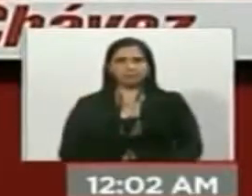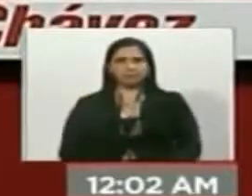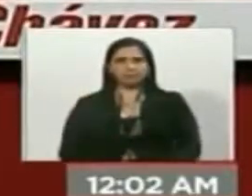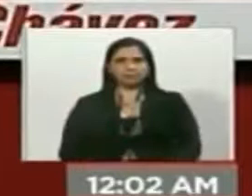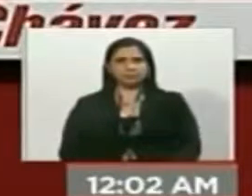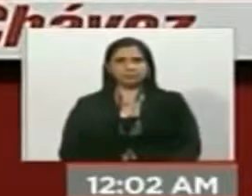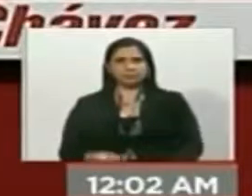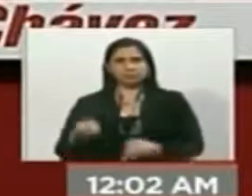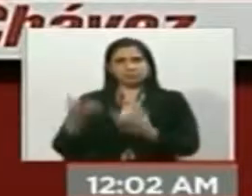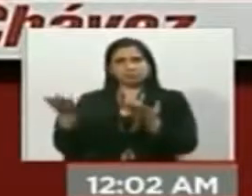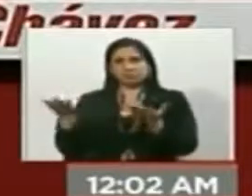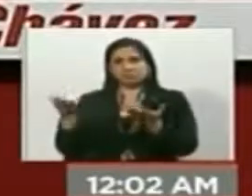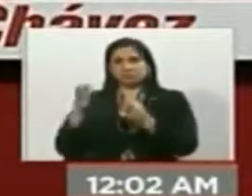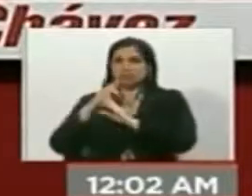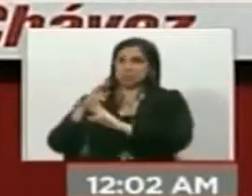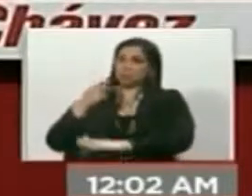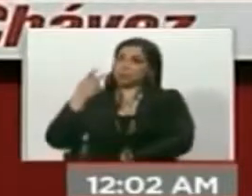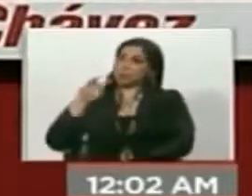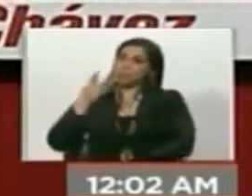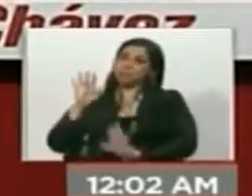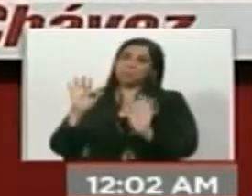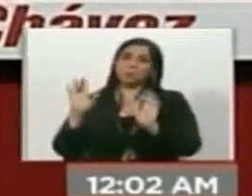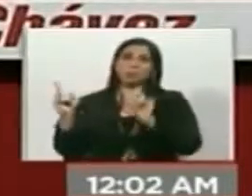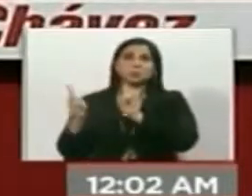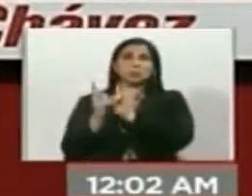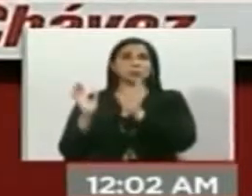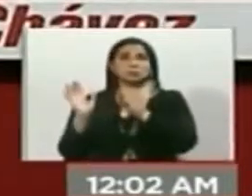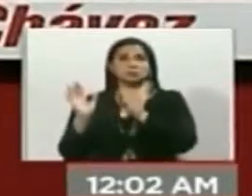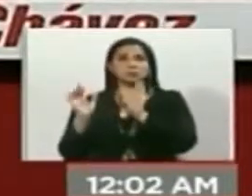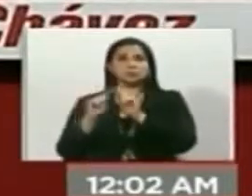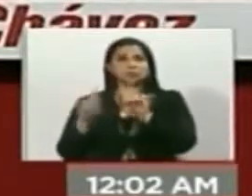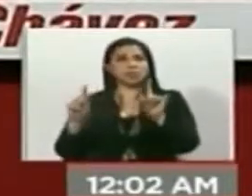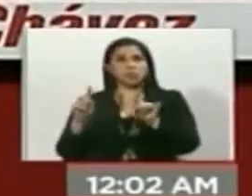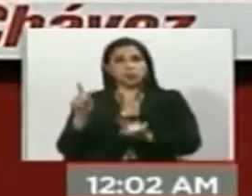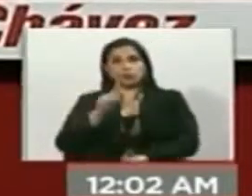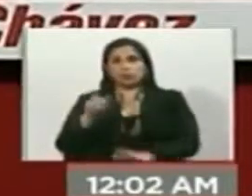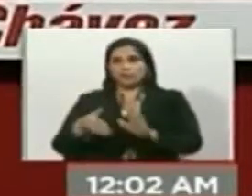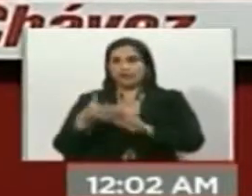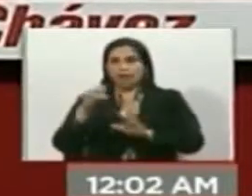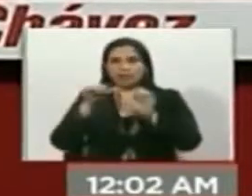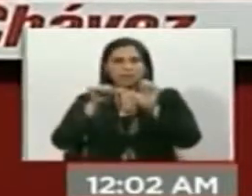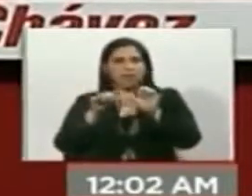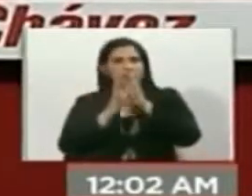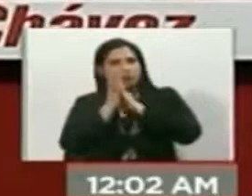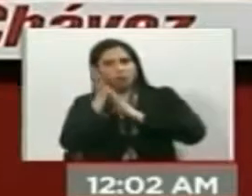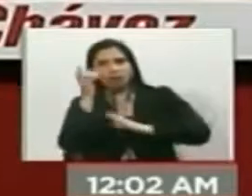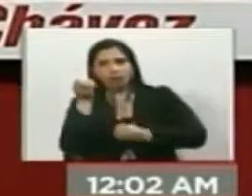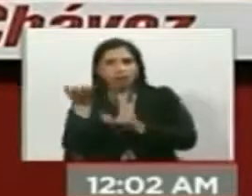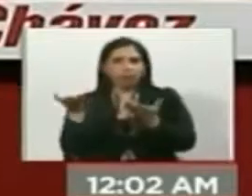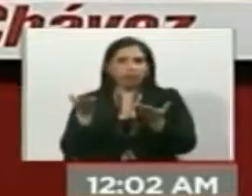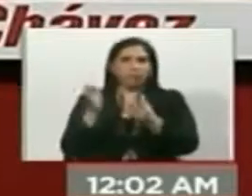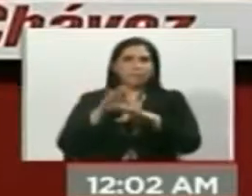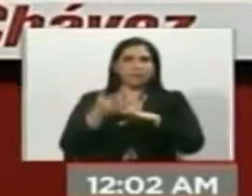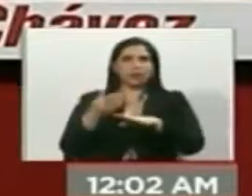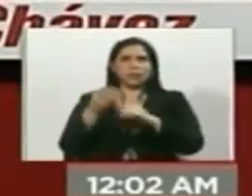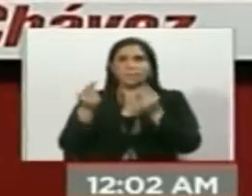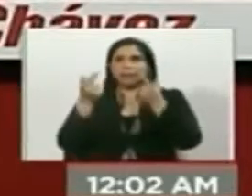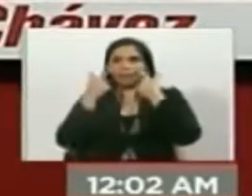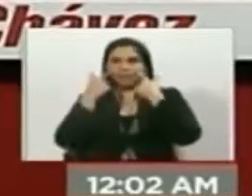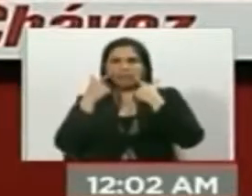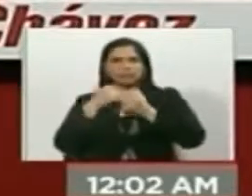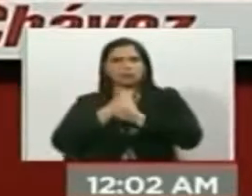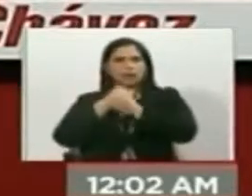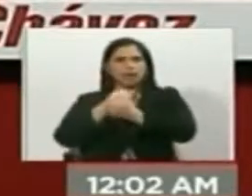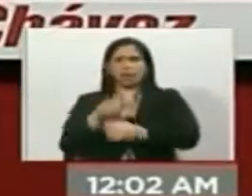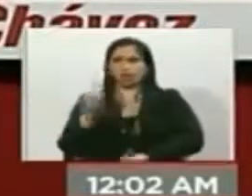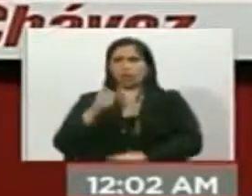ellos. Entonces uno le responde políticamente, pues. Pero no se vayan a quedar dormidos ahí, no se vayan a quedar pendientes si yo los quiero o no. Yo no